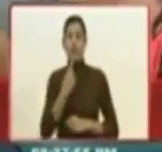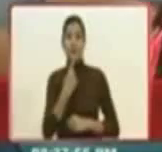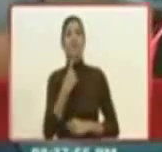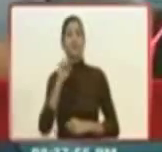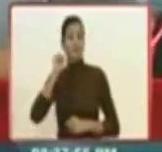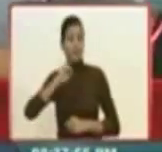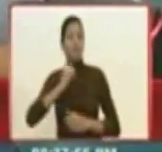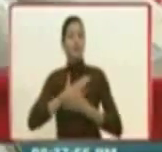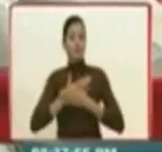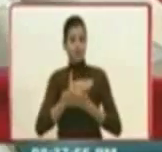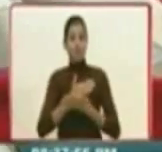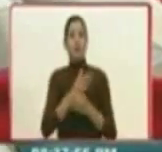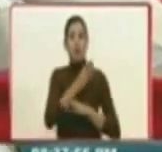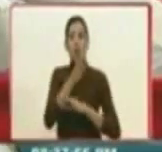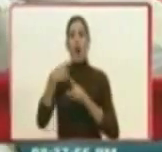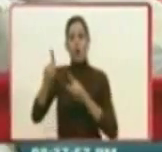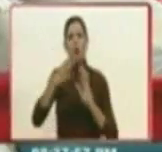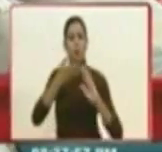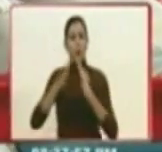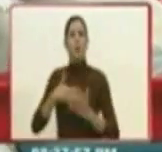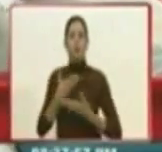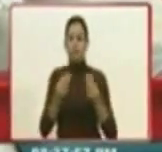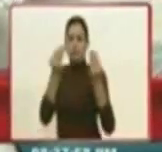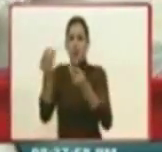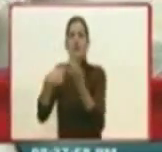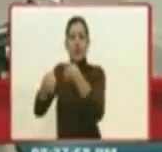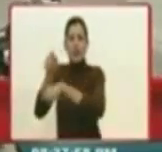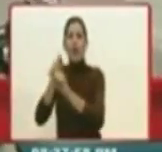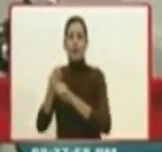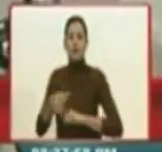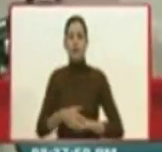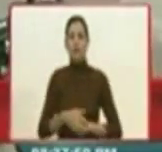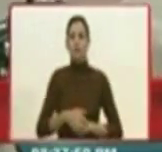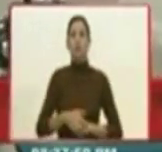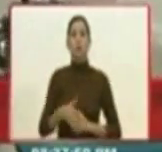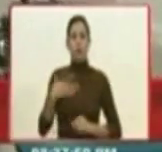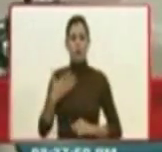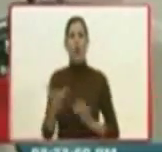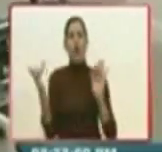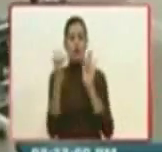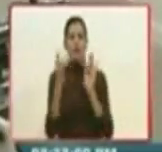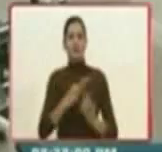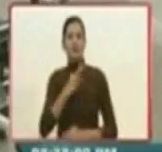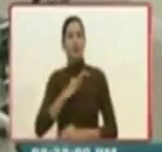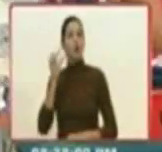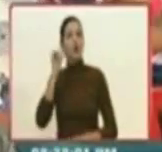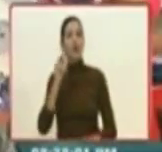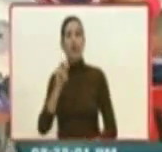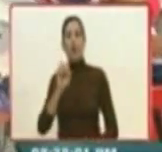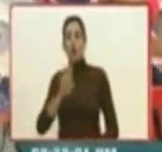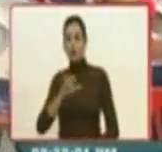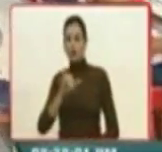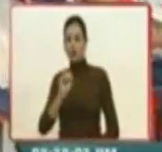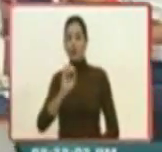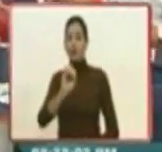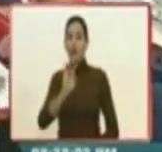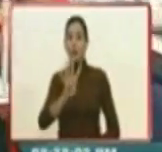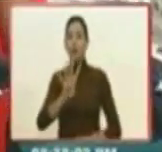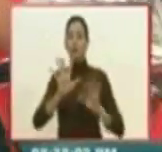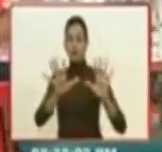estar dispuestos a trasladarse a otras comunidades para llevar sus productos. Pueden contactar a la señora Noris Herrera al